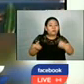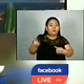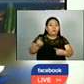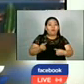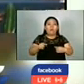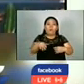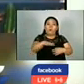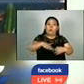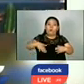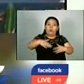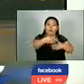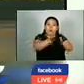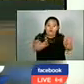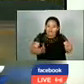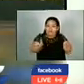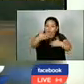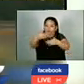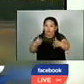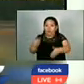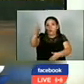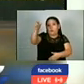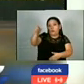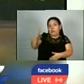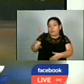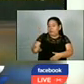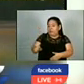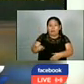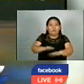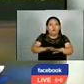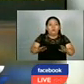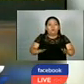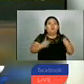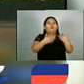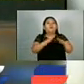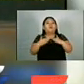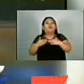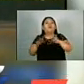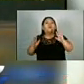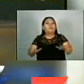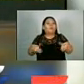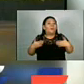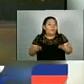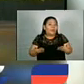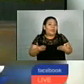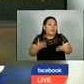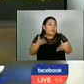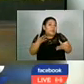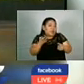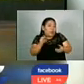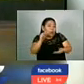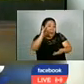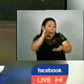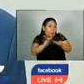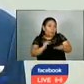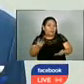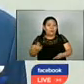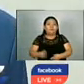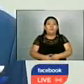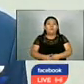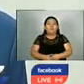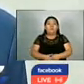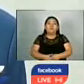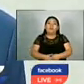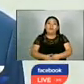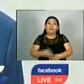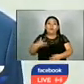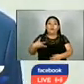alquilan varios salones en un hotel, sería distinta, pues este año esperan reducir costos. Nosotros